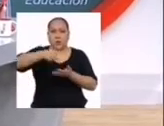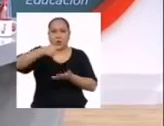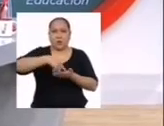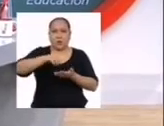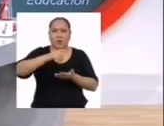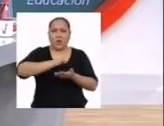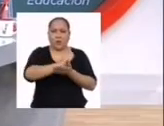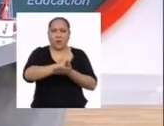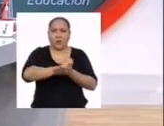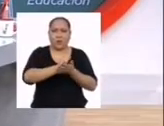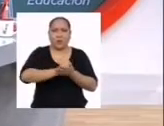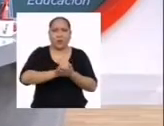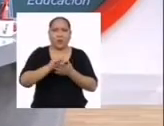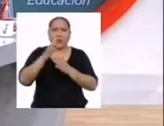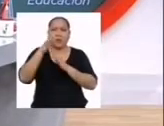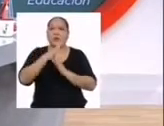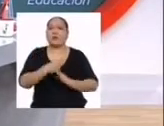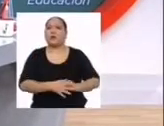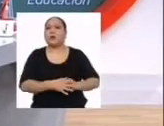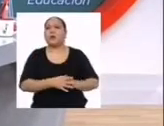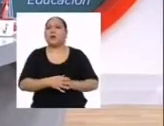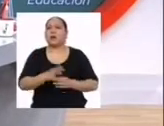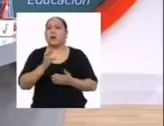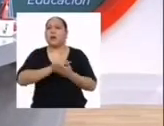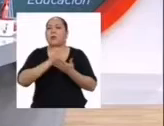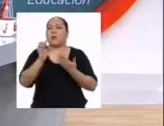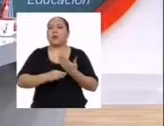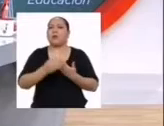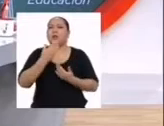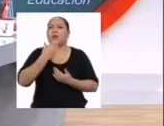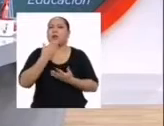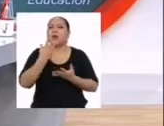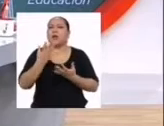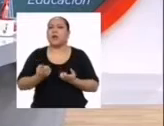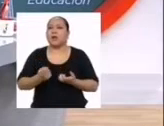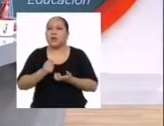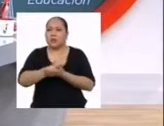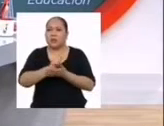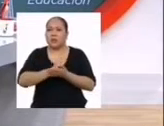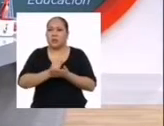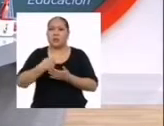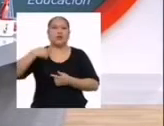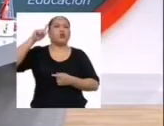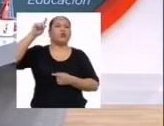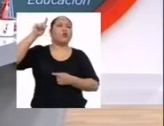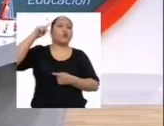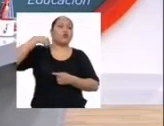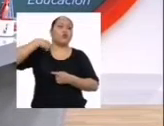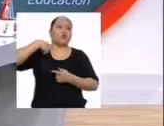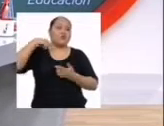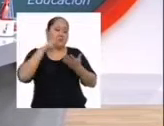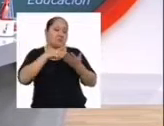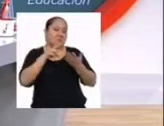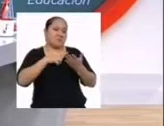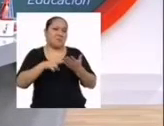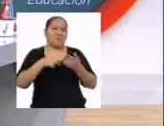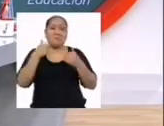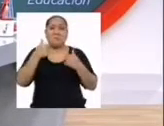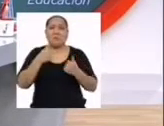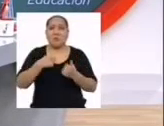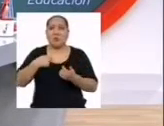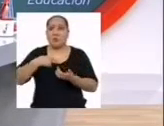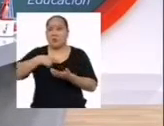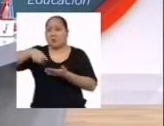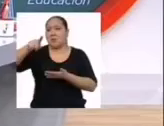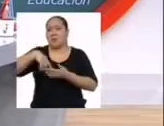la discriminación al programa ¿Quién quiere ser escritor? Ah, fui yo. Vimos tu texto y era demasiado bueno. Lo mandamos